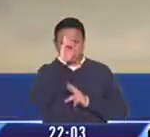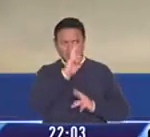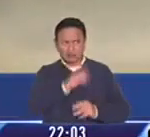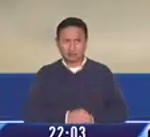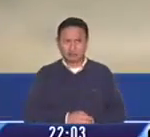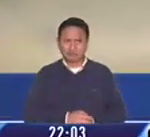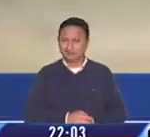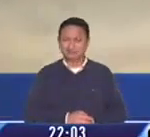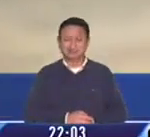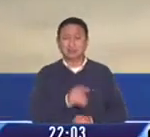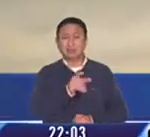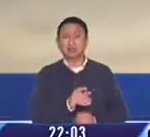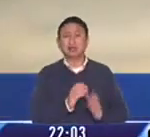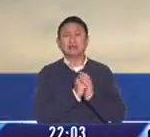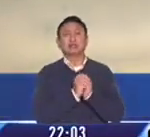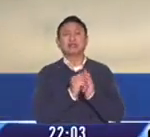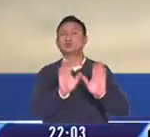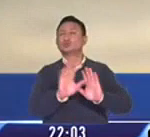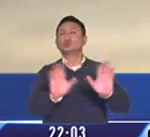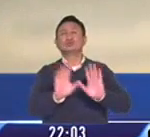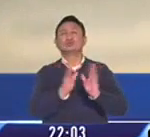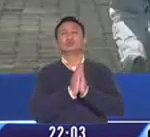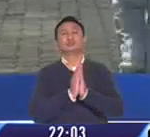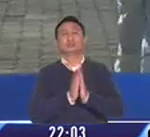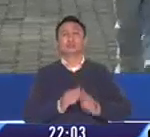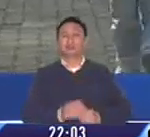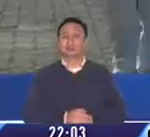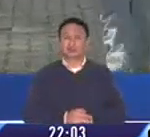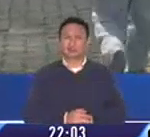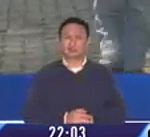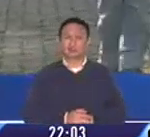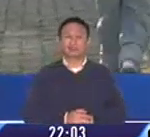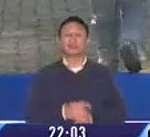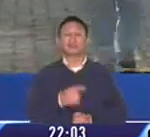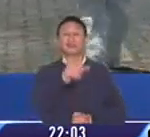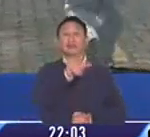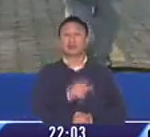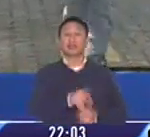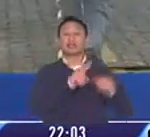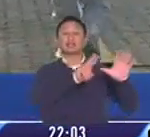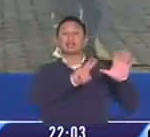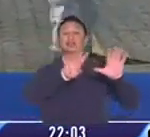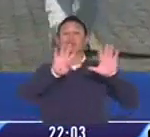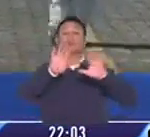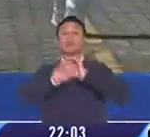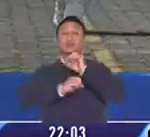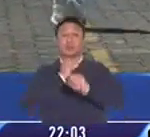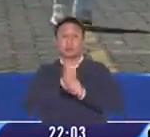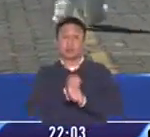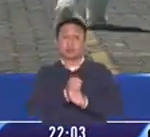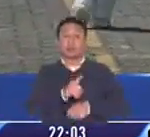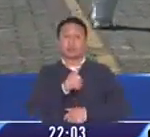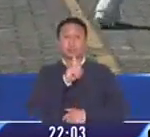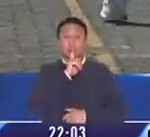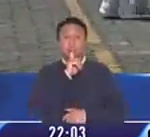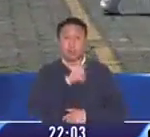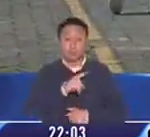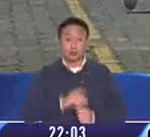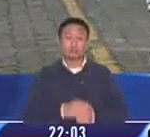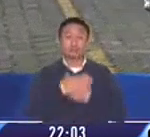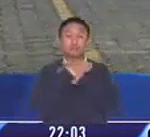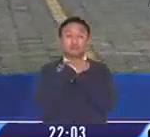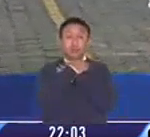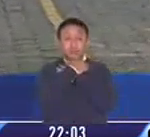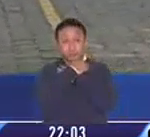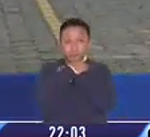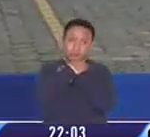con los ruegos de la trabajadora doméstica de 79 años de edad. Para que se calle, presuntamente la estrangularon